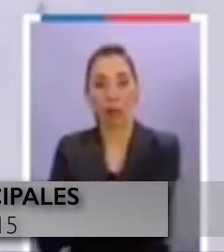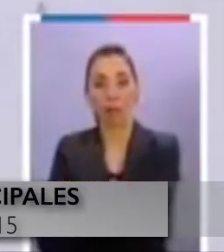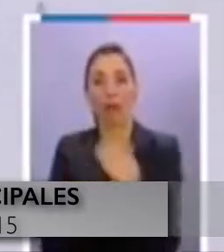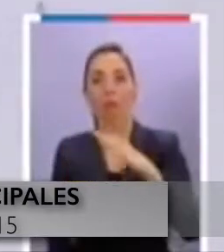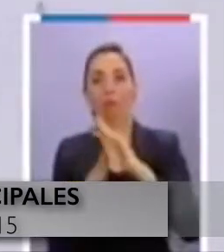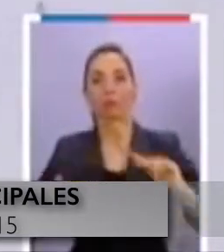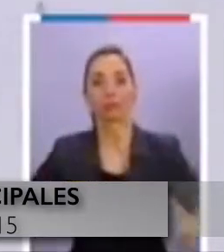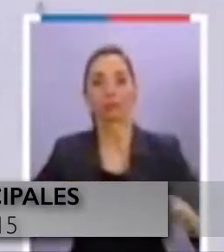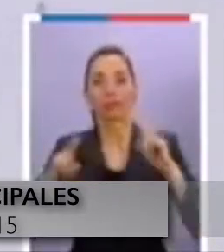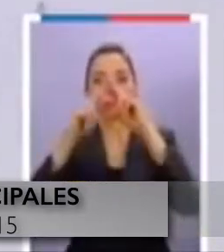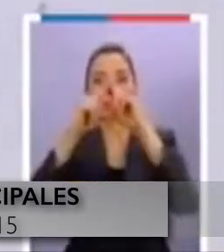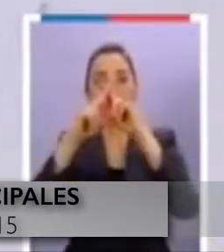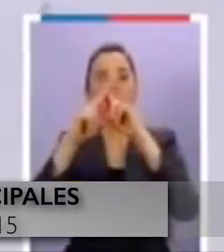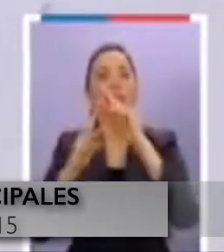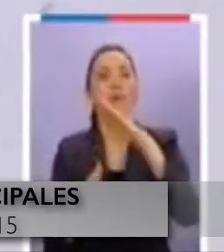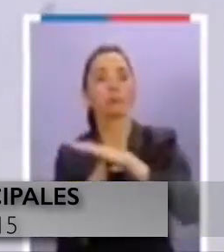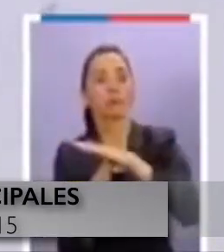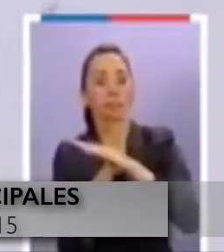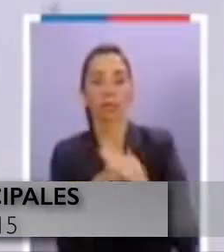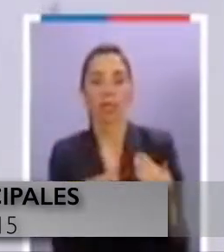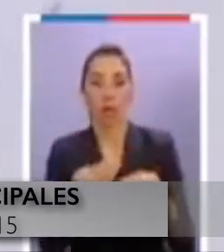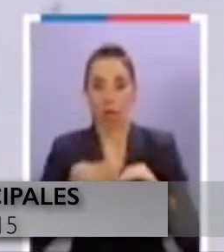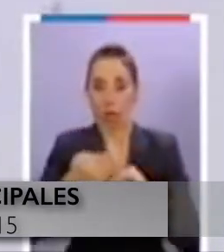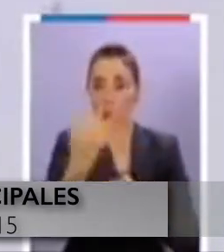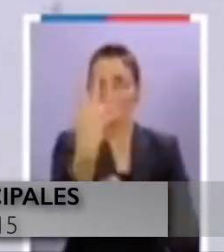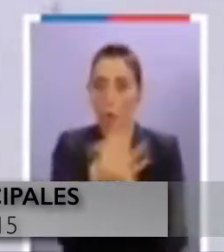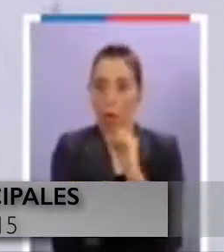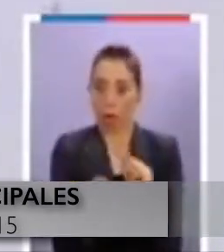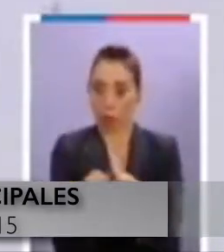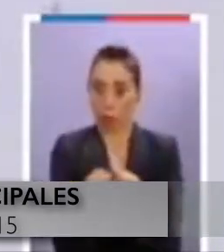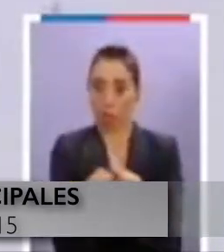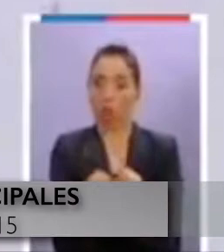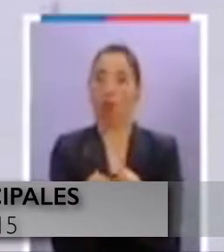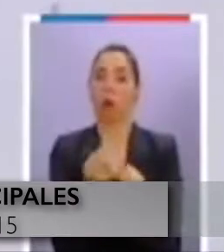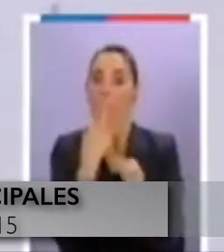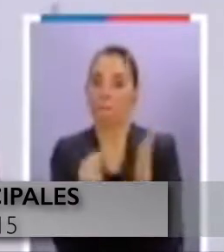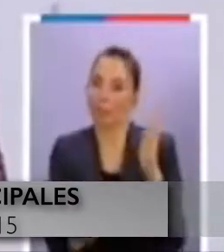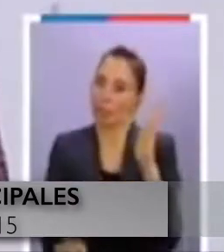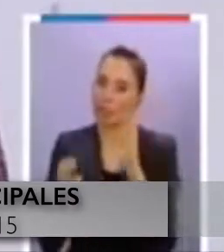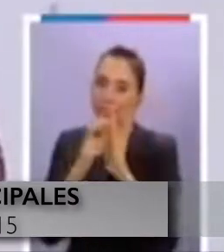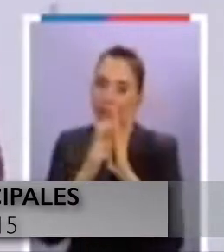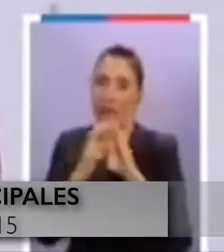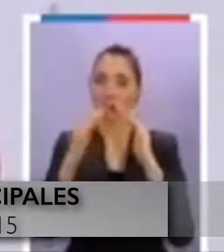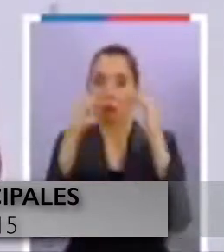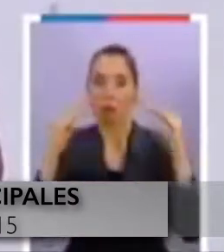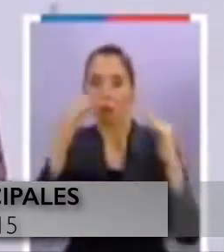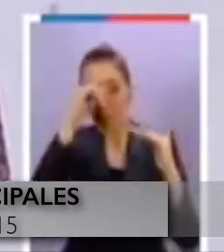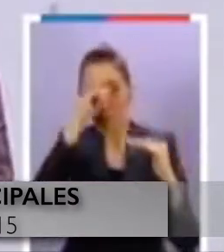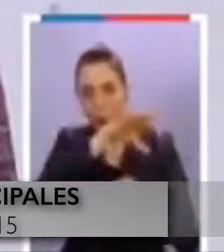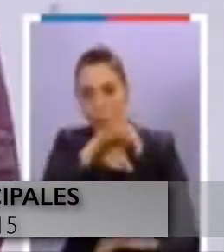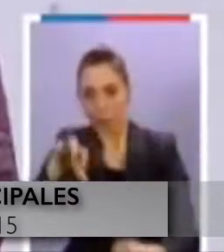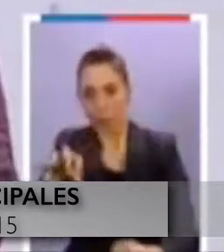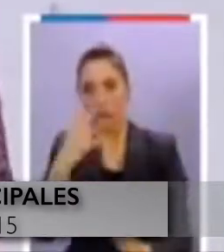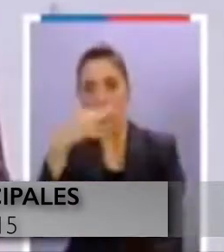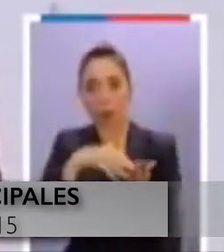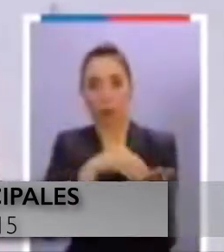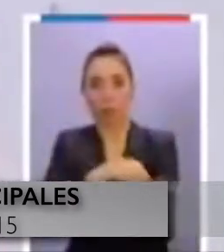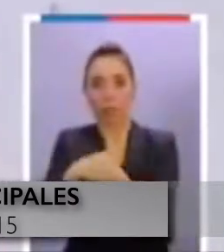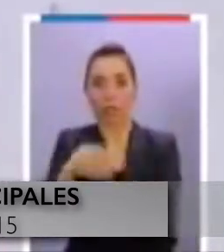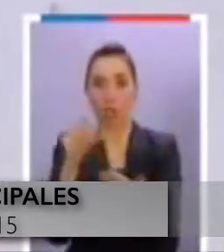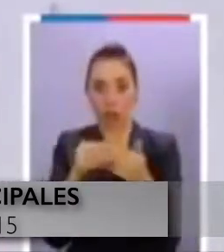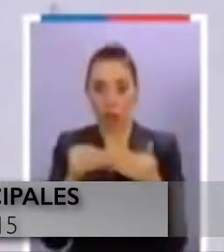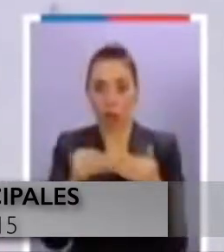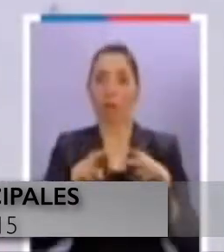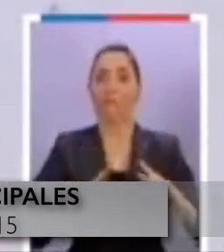detenidas. Pero además en estos 4 años daremos un gran salto en la infraestructura, destinando 4.000 millones de dólares a la construcción de recintos de